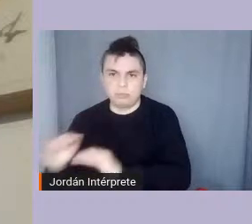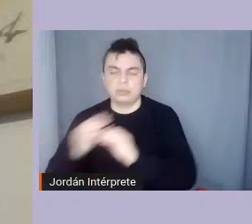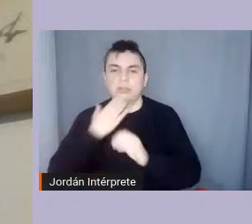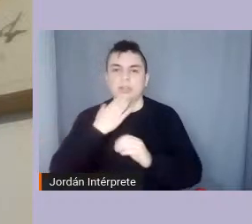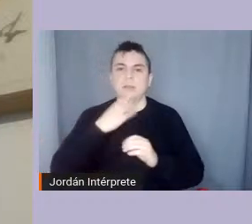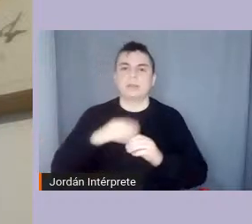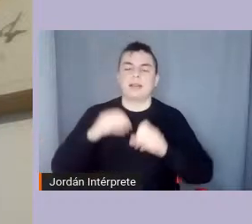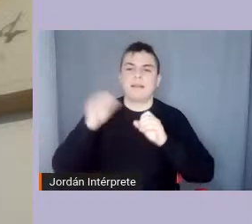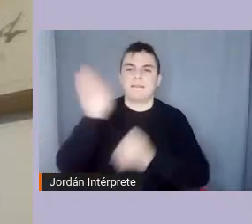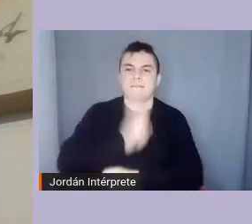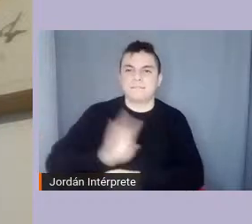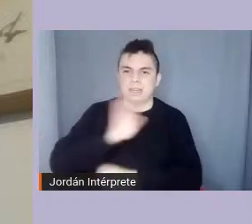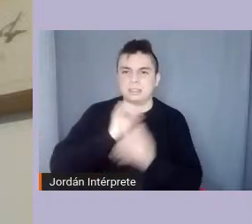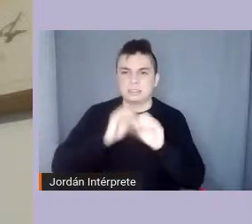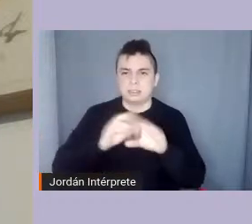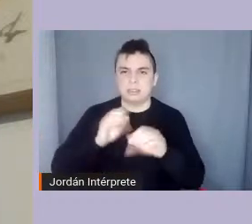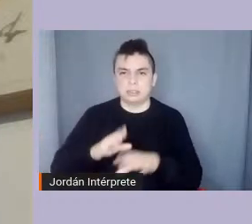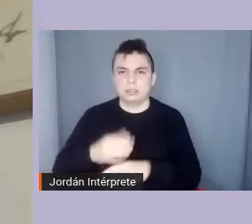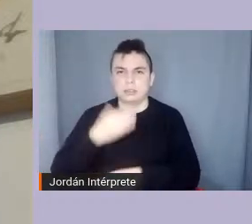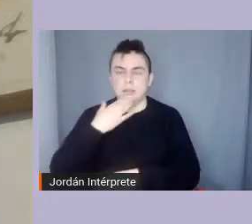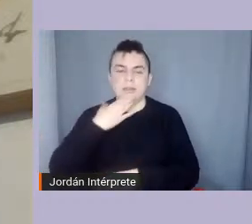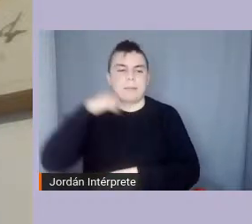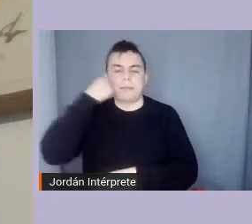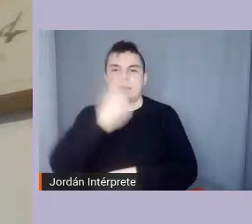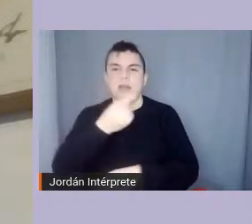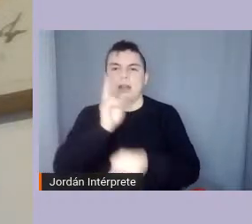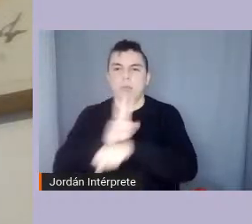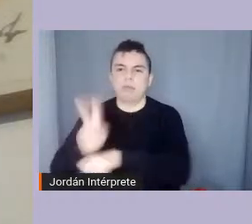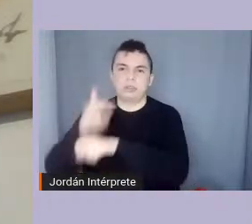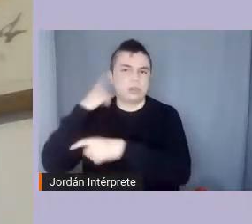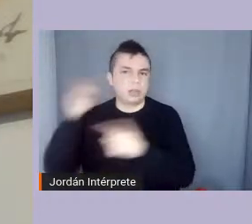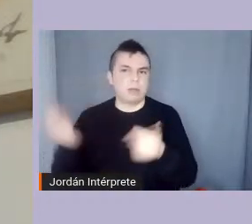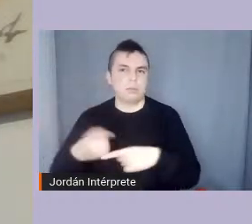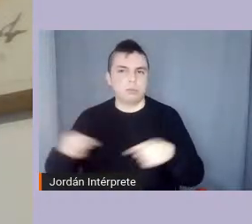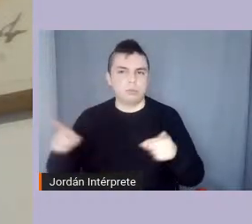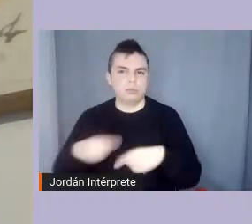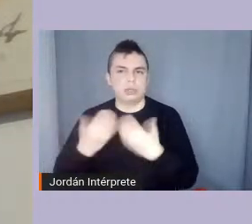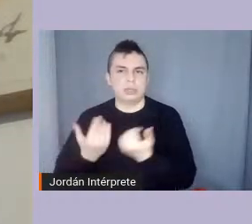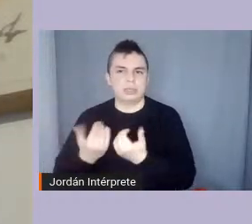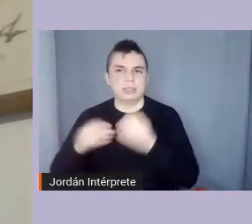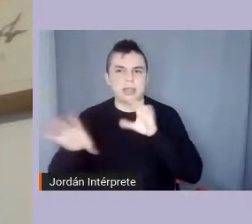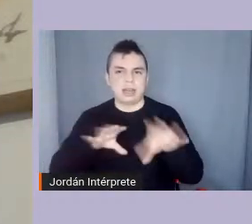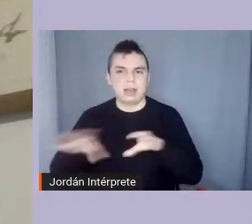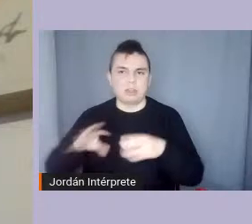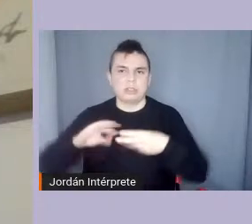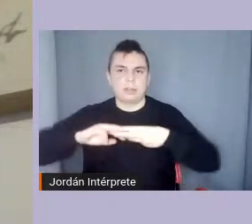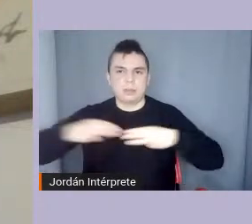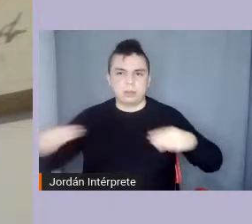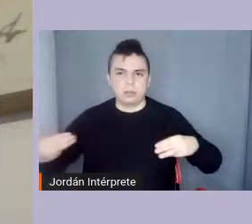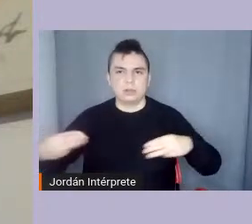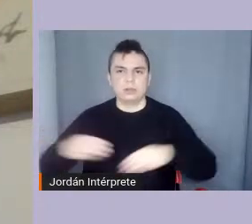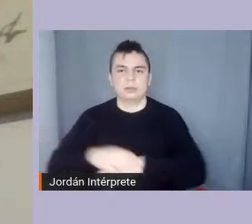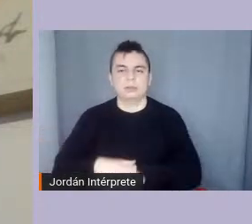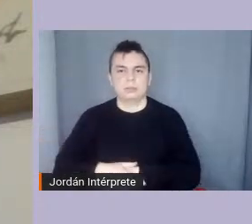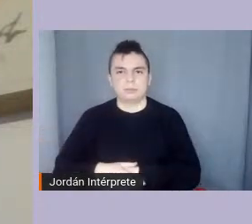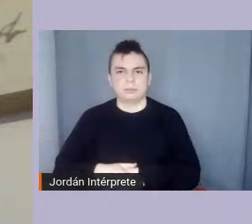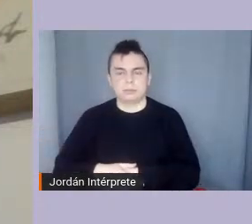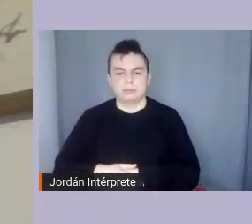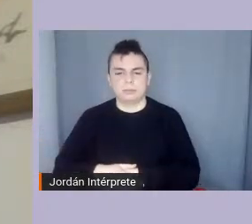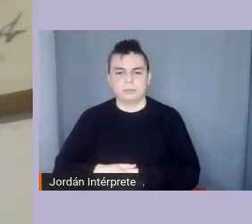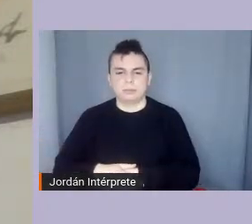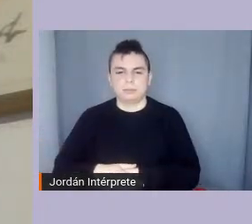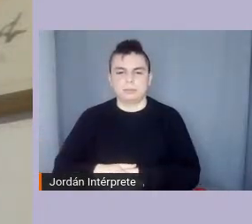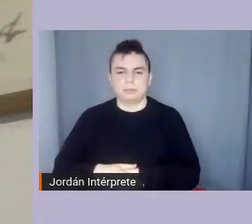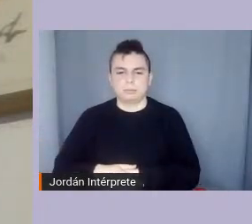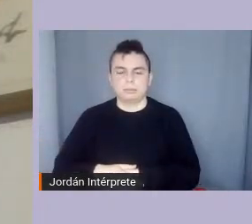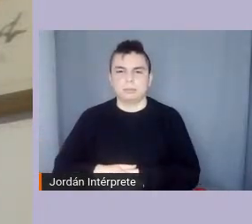educación básica y también para los profesores de música que necesitan metodologías y repertorios didácticas